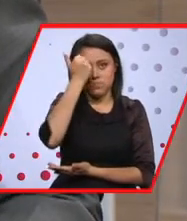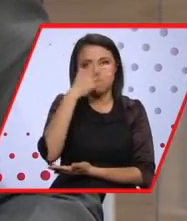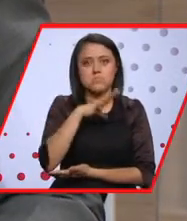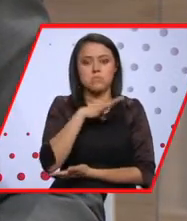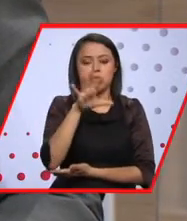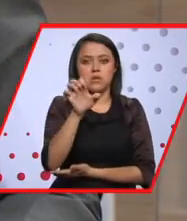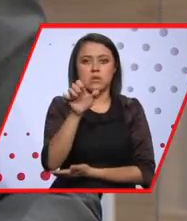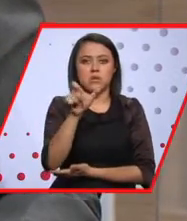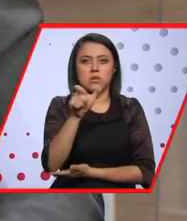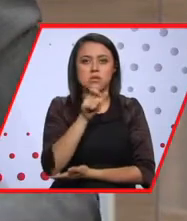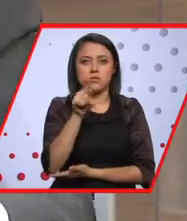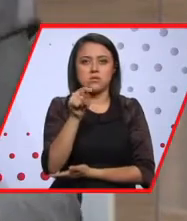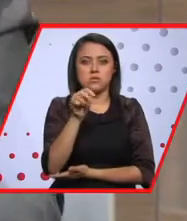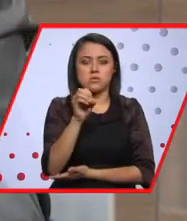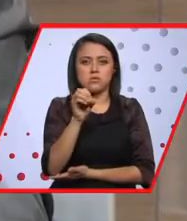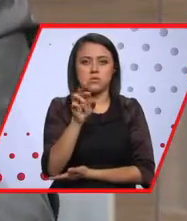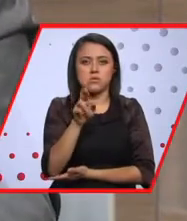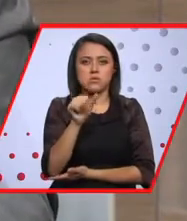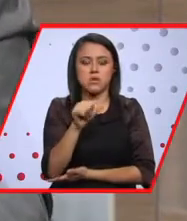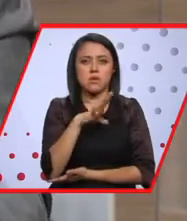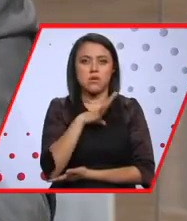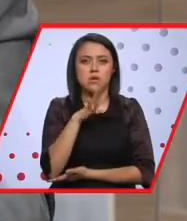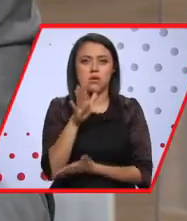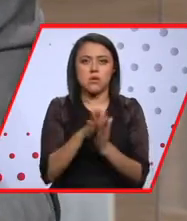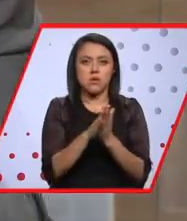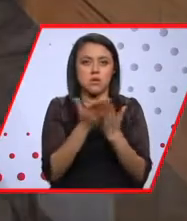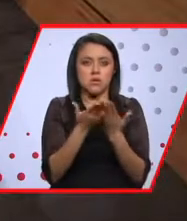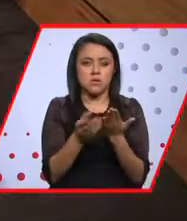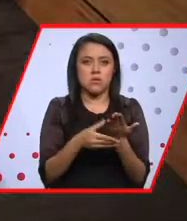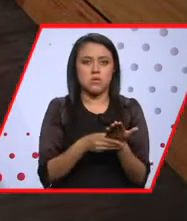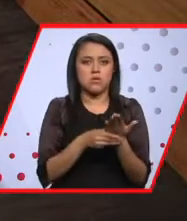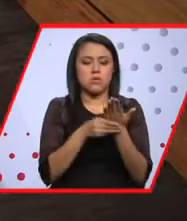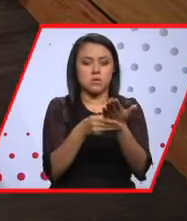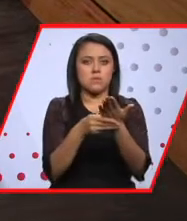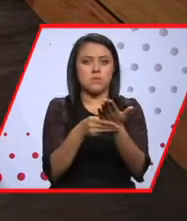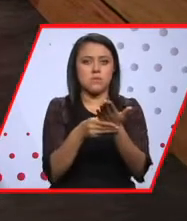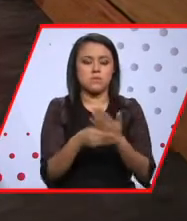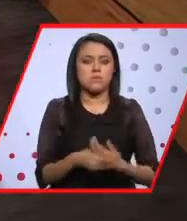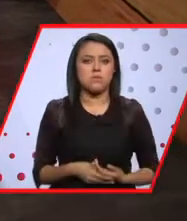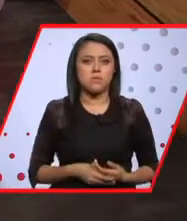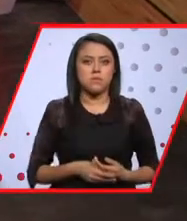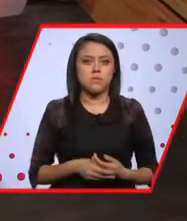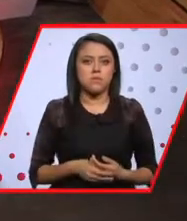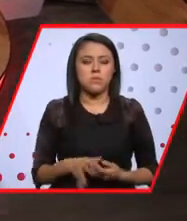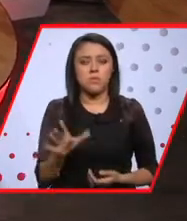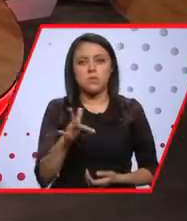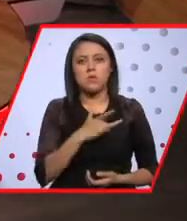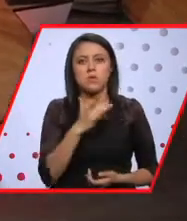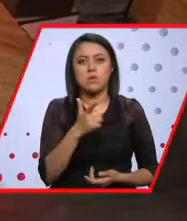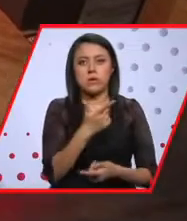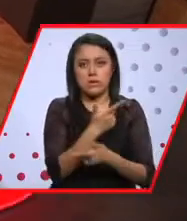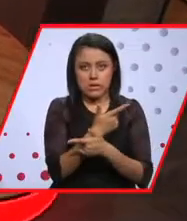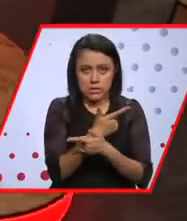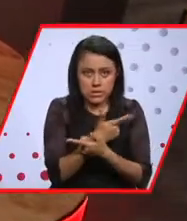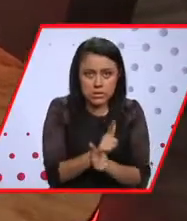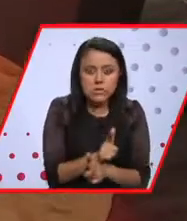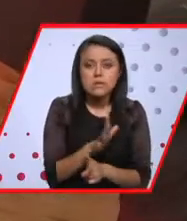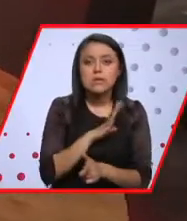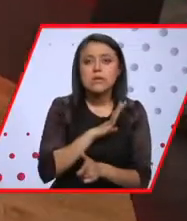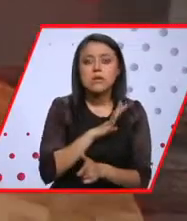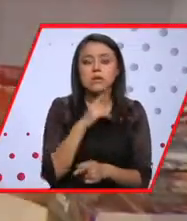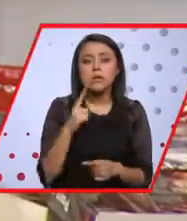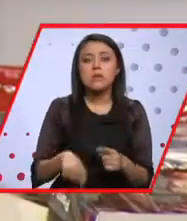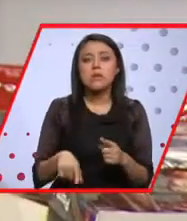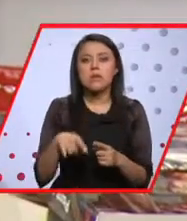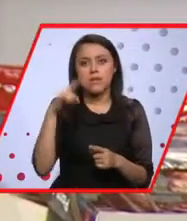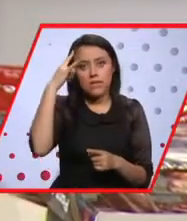exorcista. Nos ha hecho llegar un libro que se llama Para sanar, liberar y exorcizar. Está aquí. Lo ha hecho